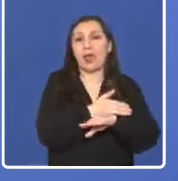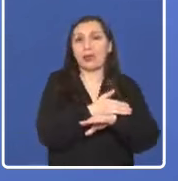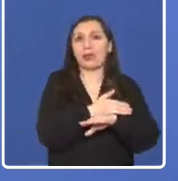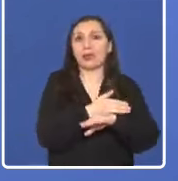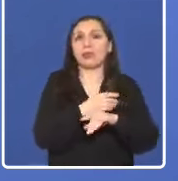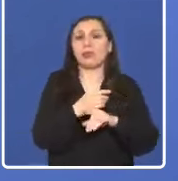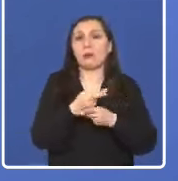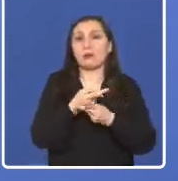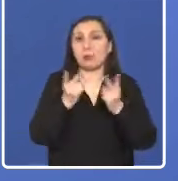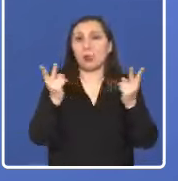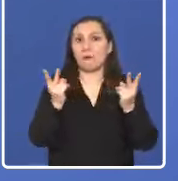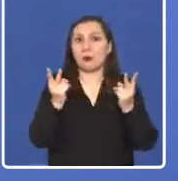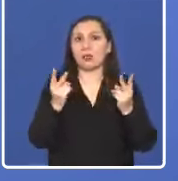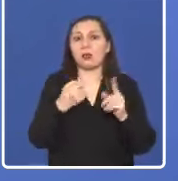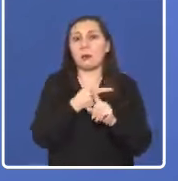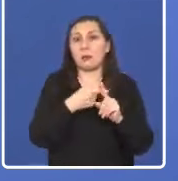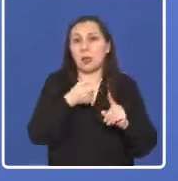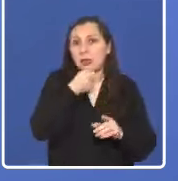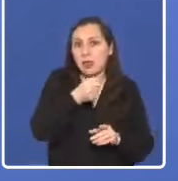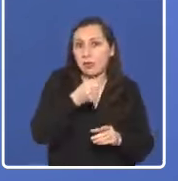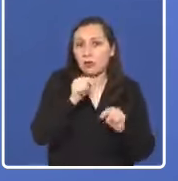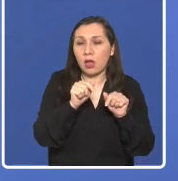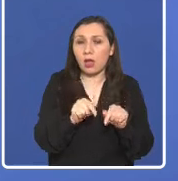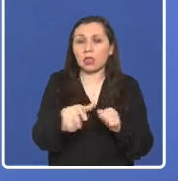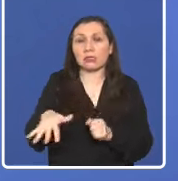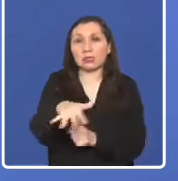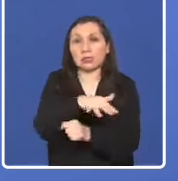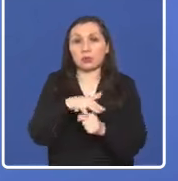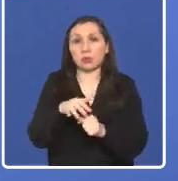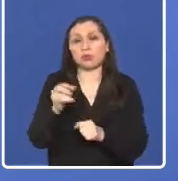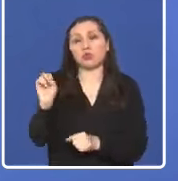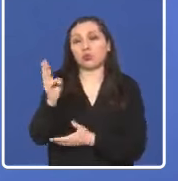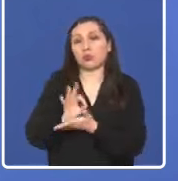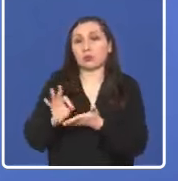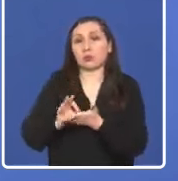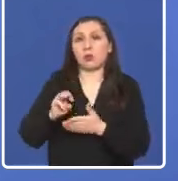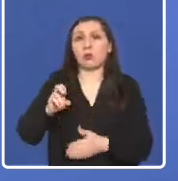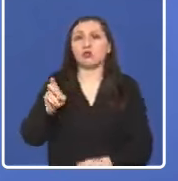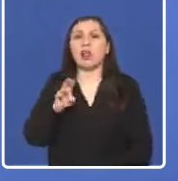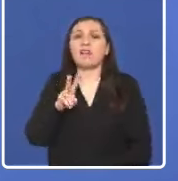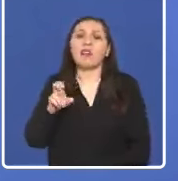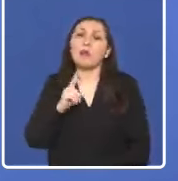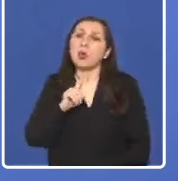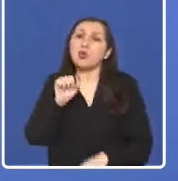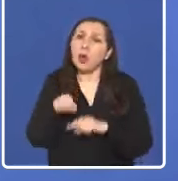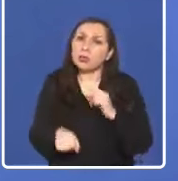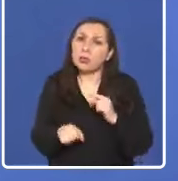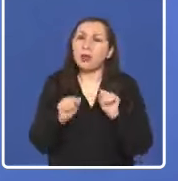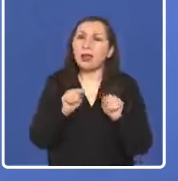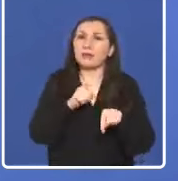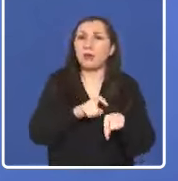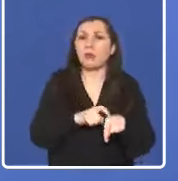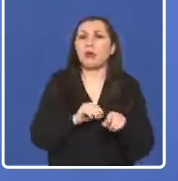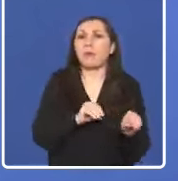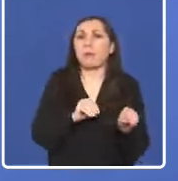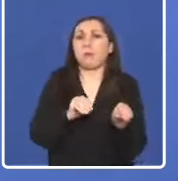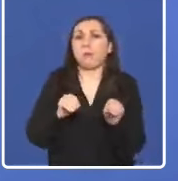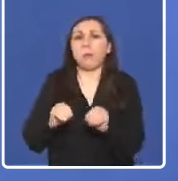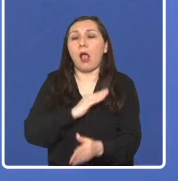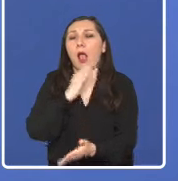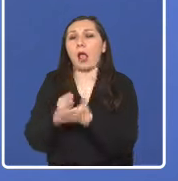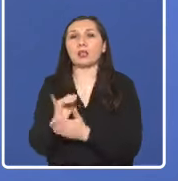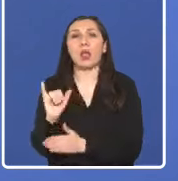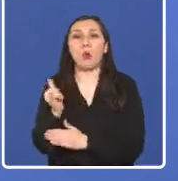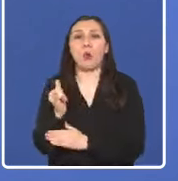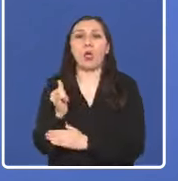se conocieran públicamente a través de los medios esta situación que estaba enfrentando el subsecretario Monsalve. ¿Por qué no reconocer quizás en esa instancia? ¿Por qué se esperó hasta el día